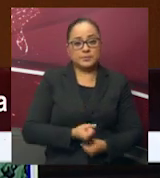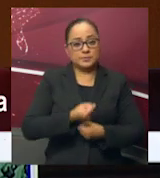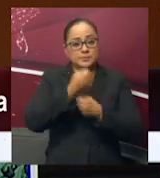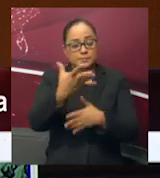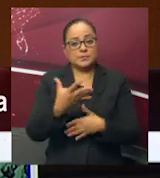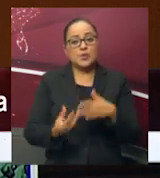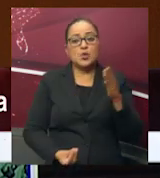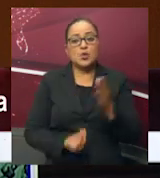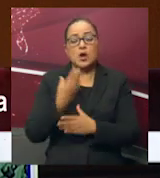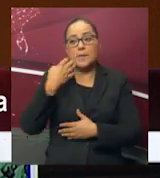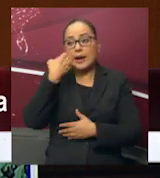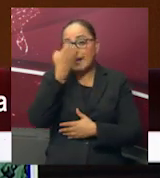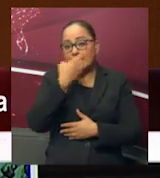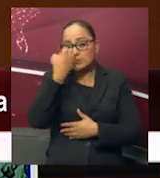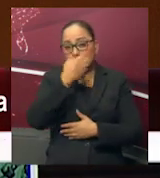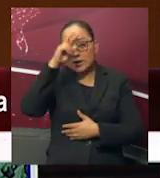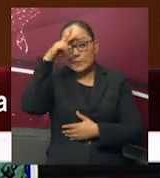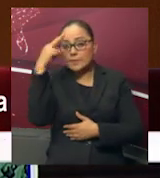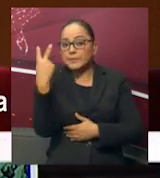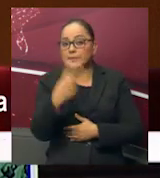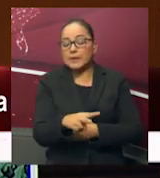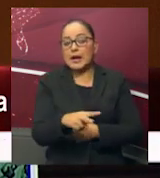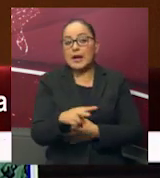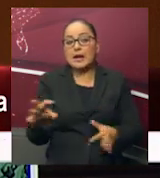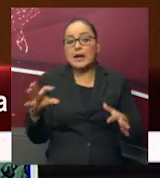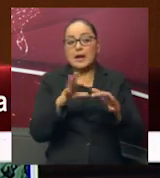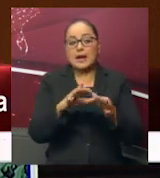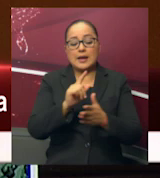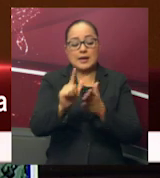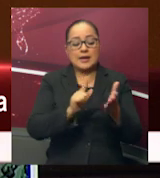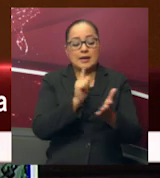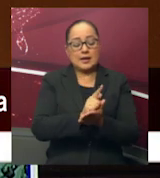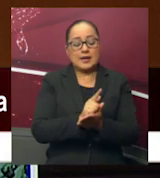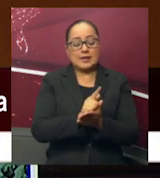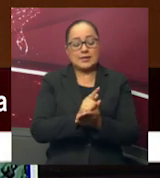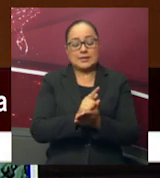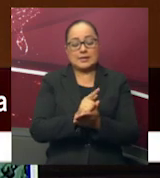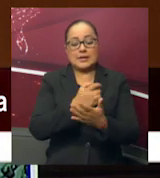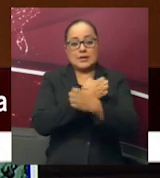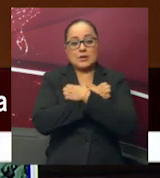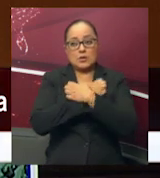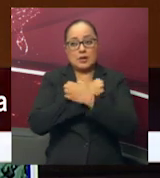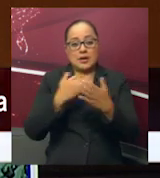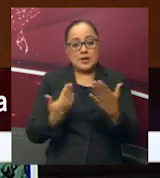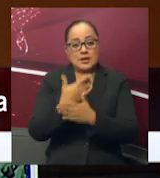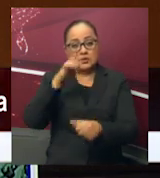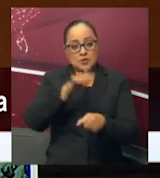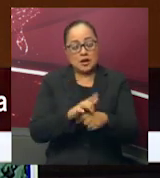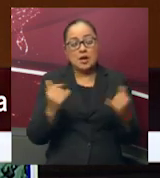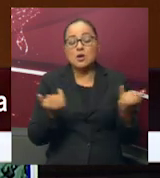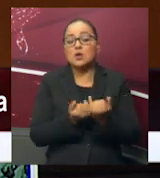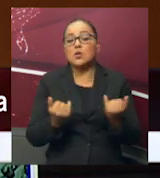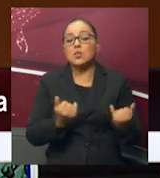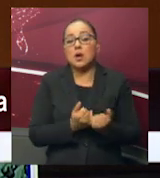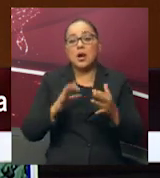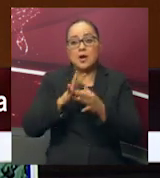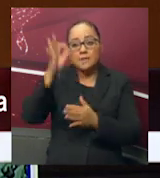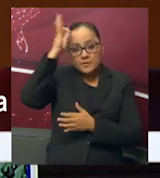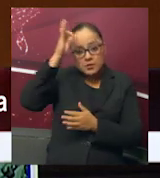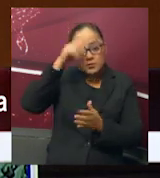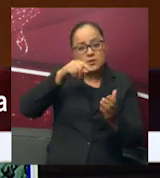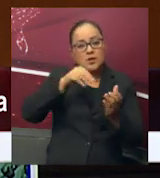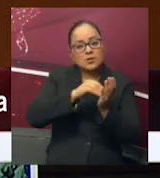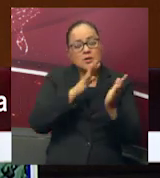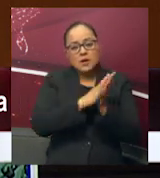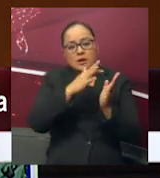la nueva escuela mexicana, el sistema educativo nacional, su filosofía y fundamentos deben estar